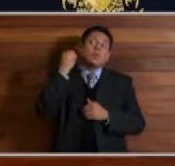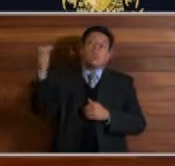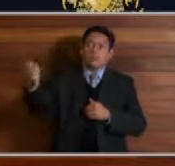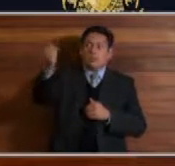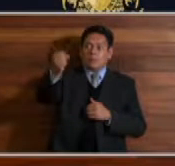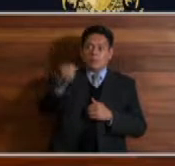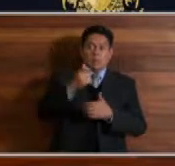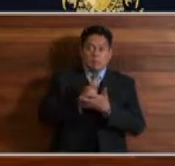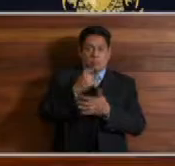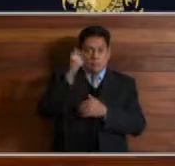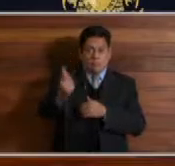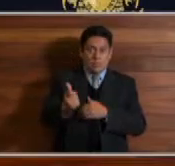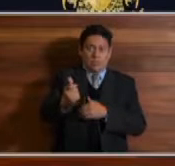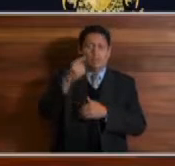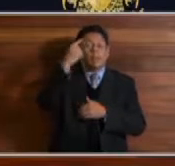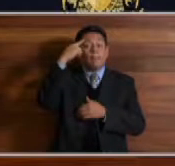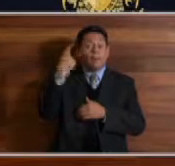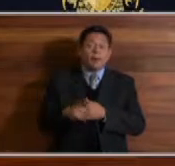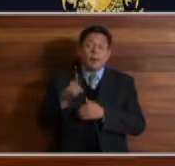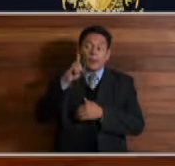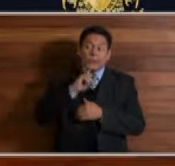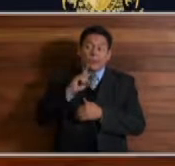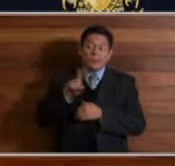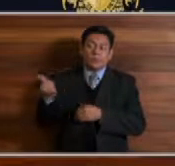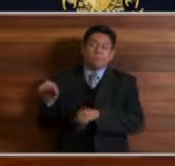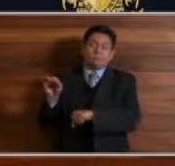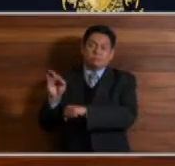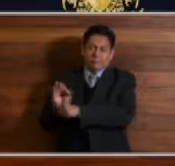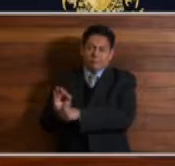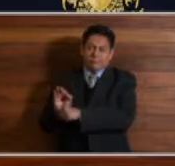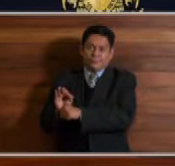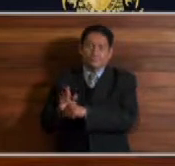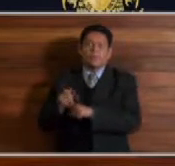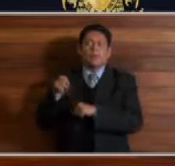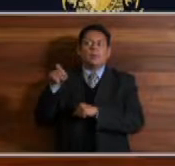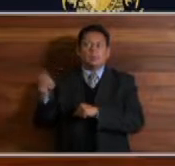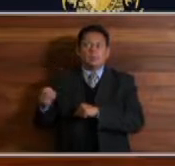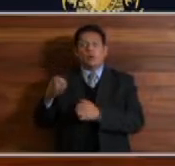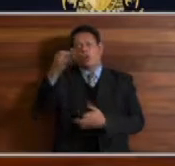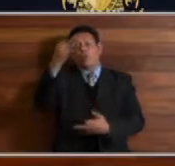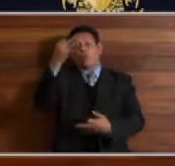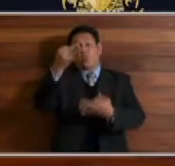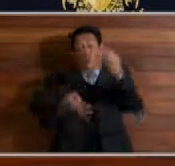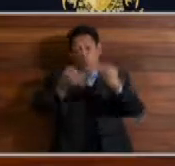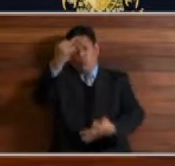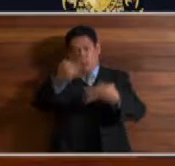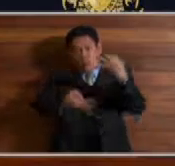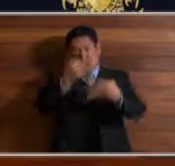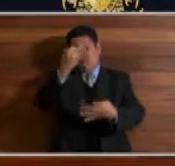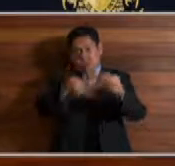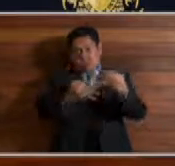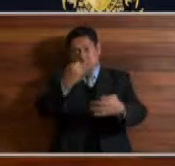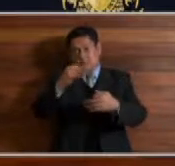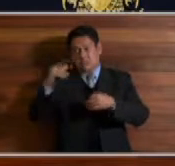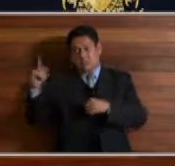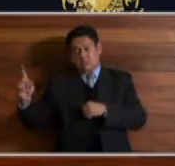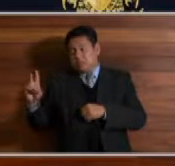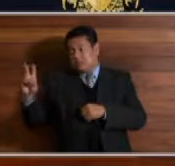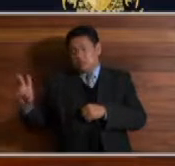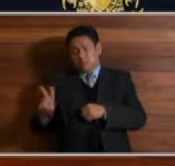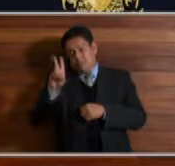para defender la víctima, llevamos en tribunal y